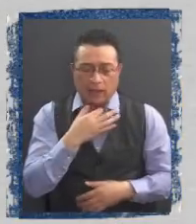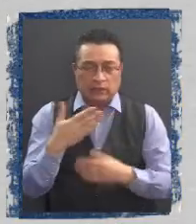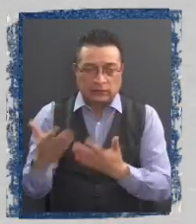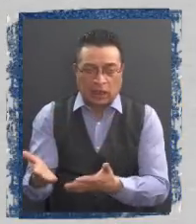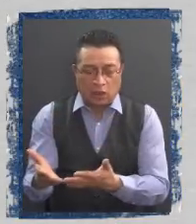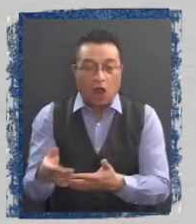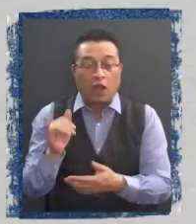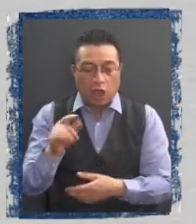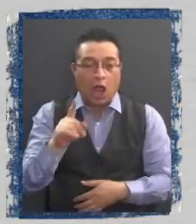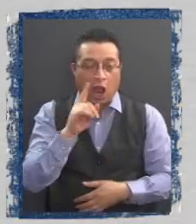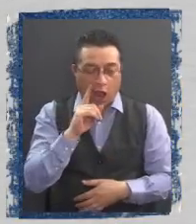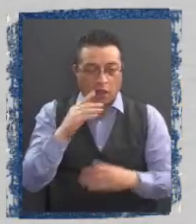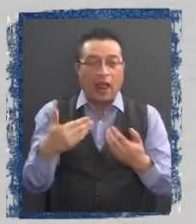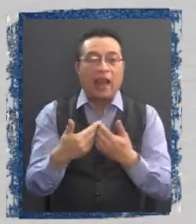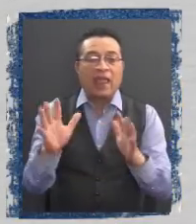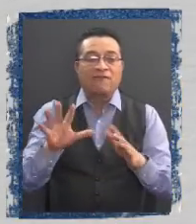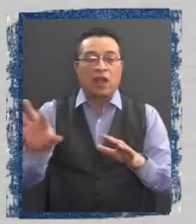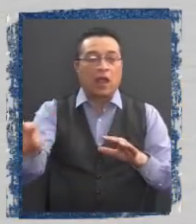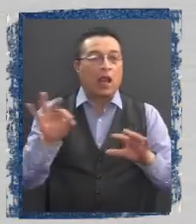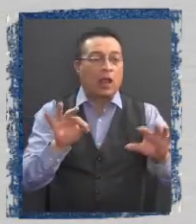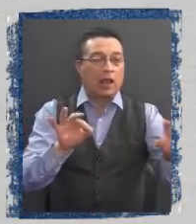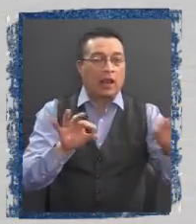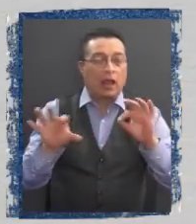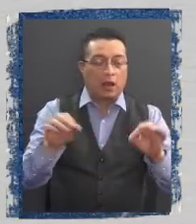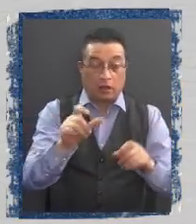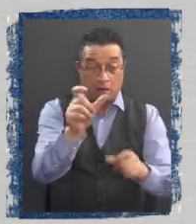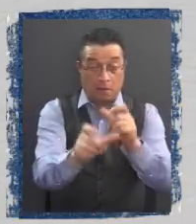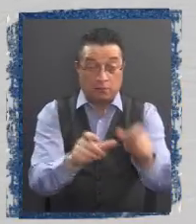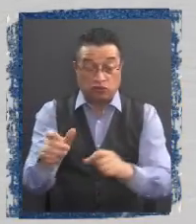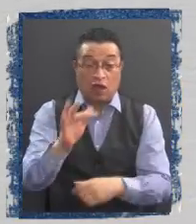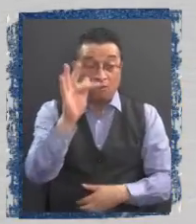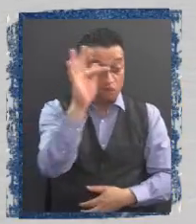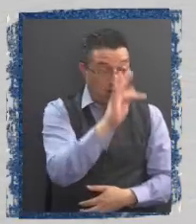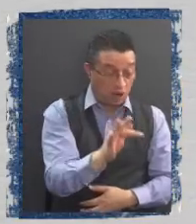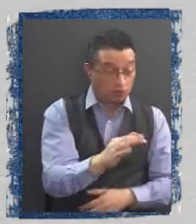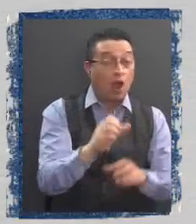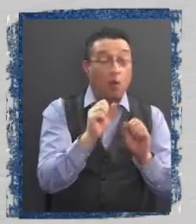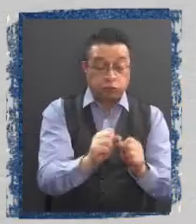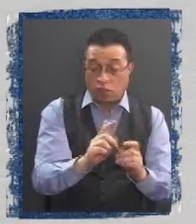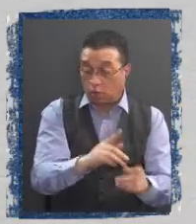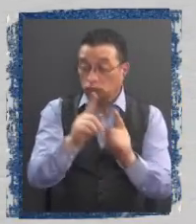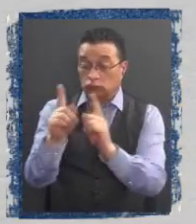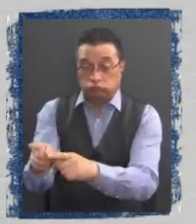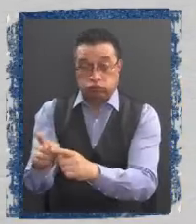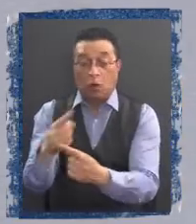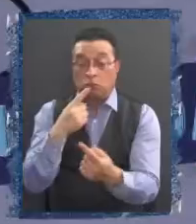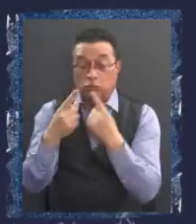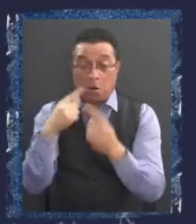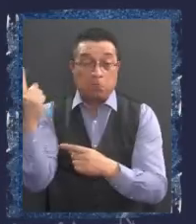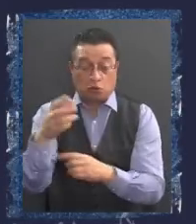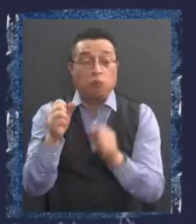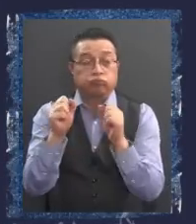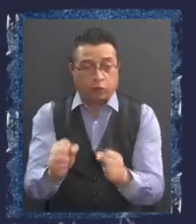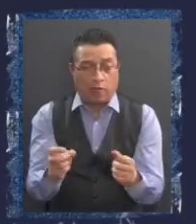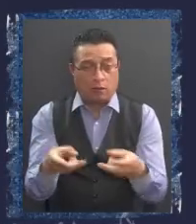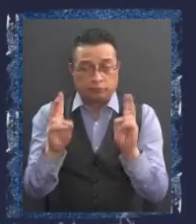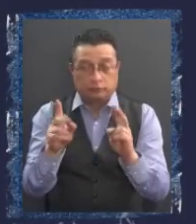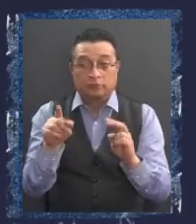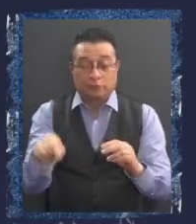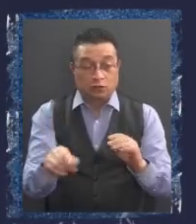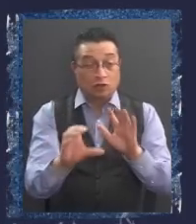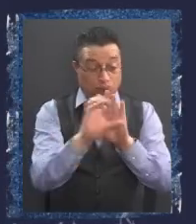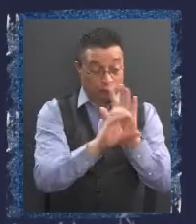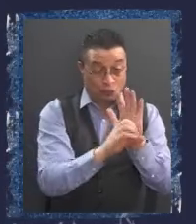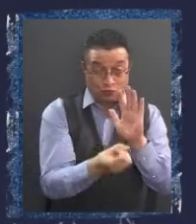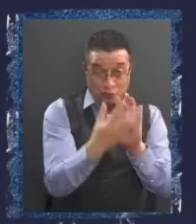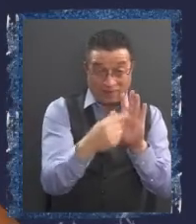que existe la libre elección que permite que personas en FONASA puedan atenderse en una consulta privada. El borrador, en cambio, detalla